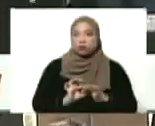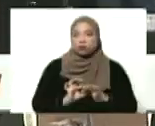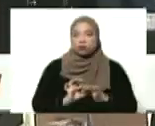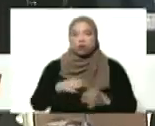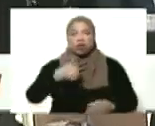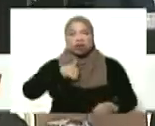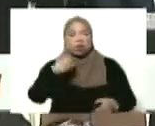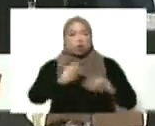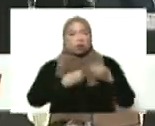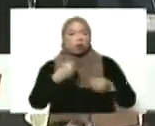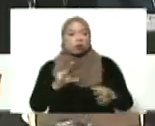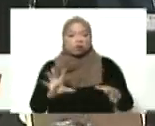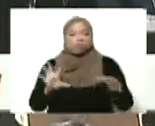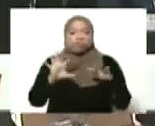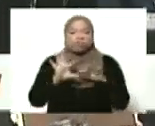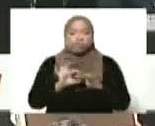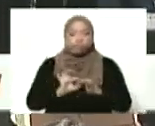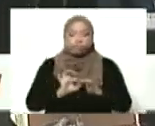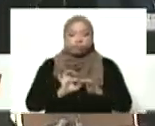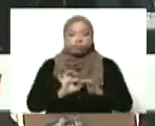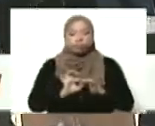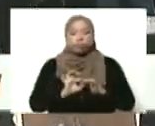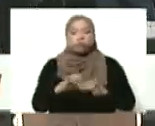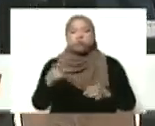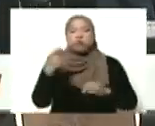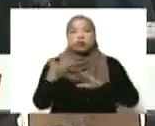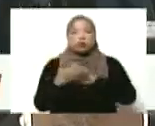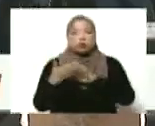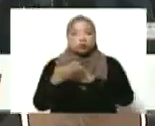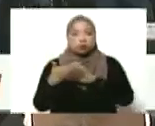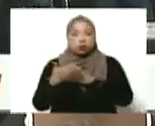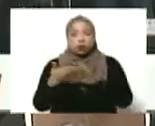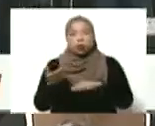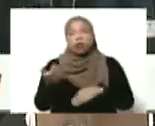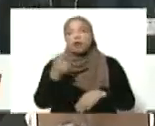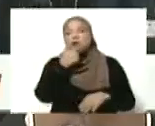Estoy uniendo. Y luego, sumar, que es más fácil.